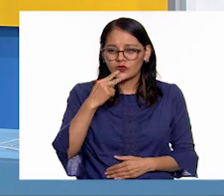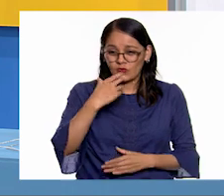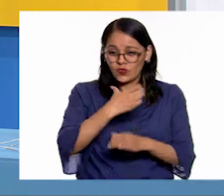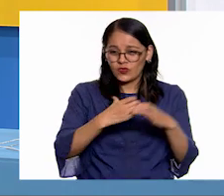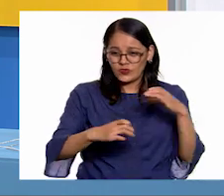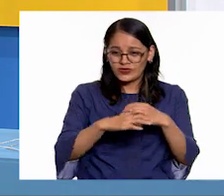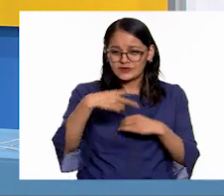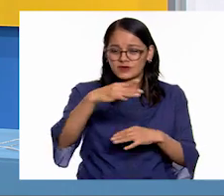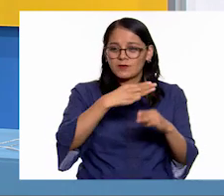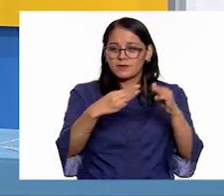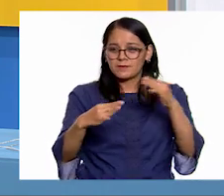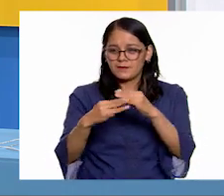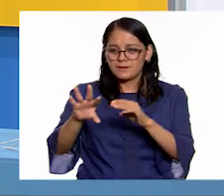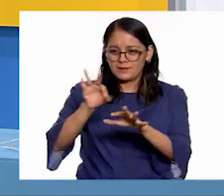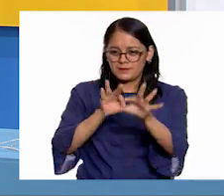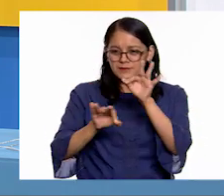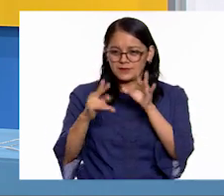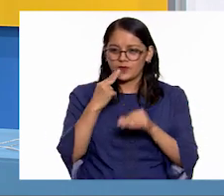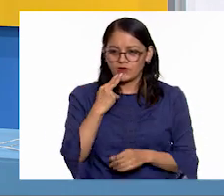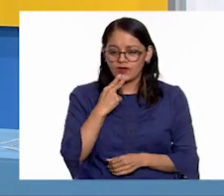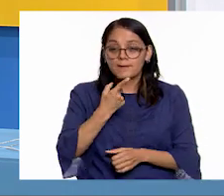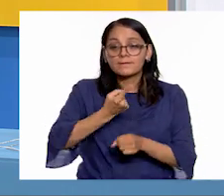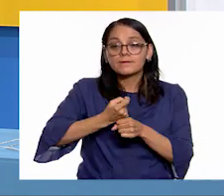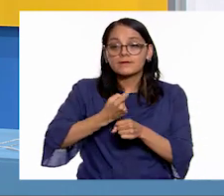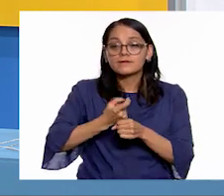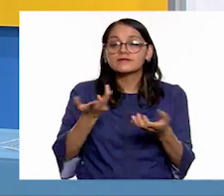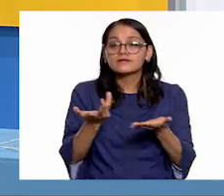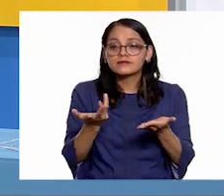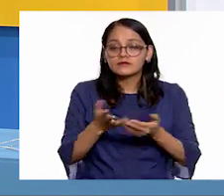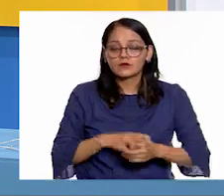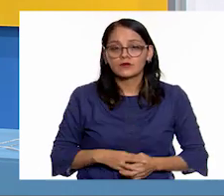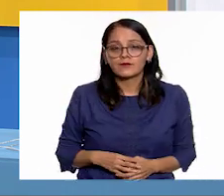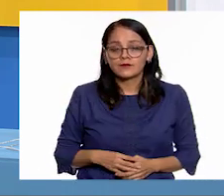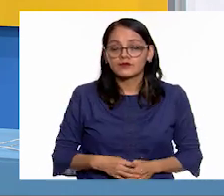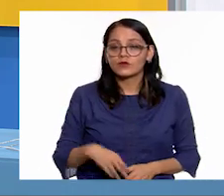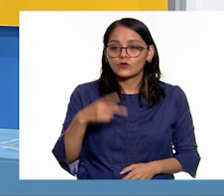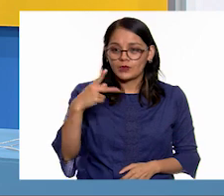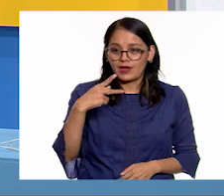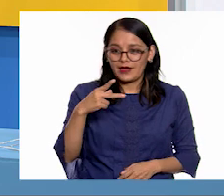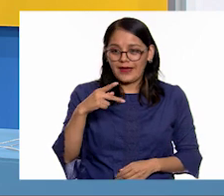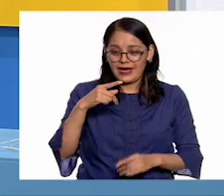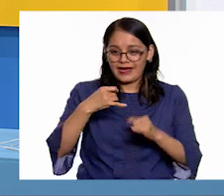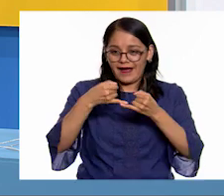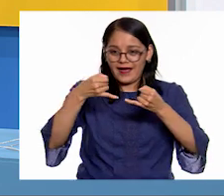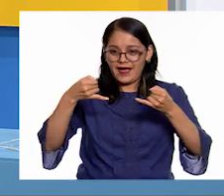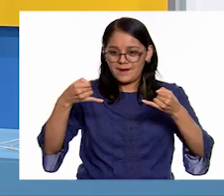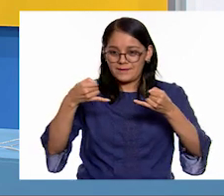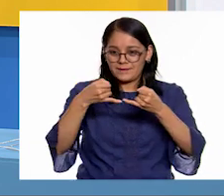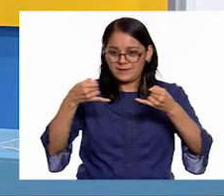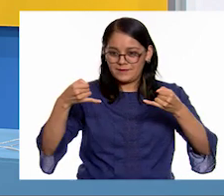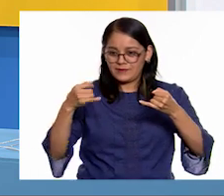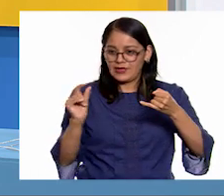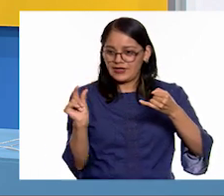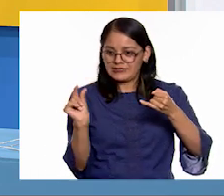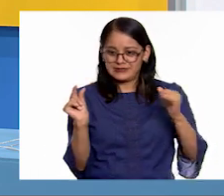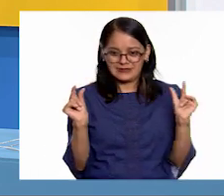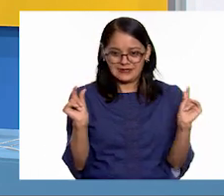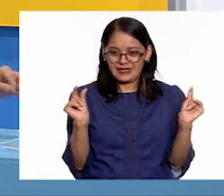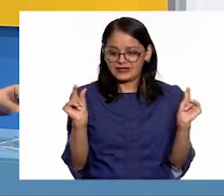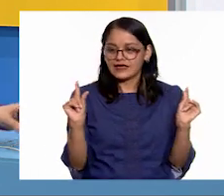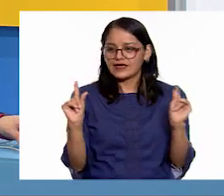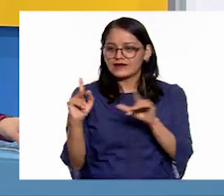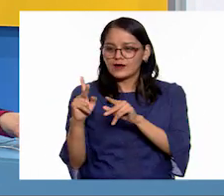uno de los materiales y lo primero que vamos a hacer será quitar un poco de plástico de cada extremo de nuestros cables. Yo ya los